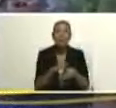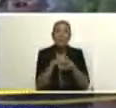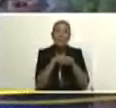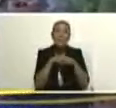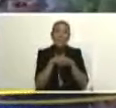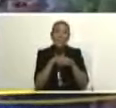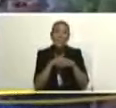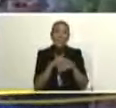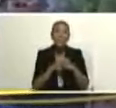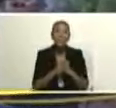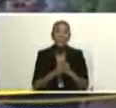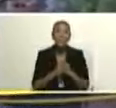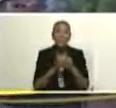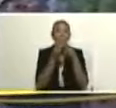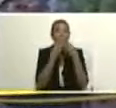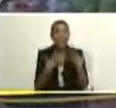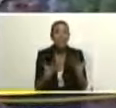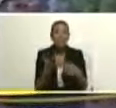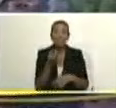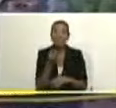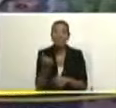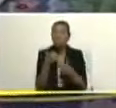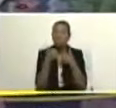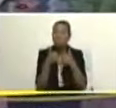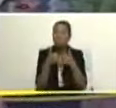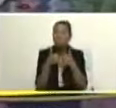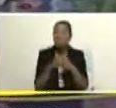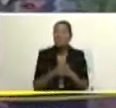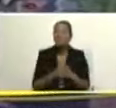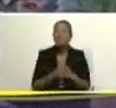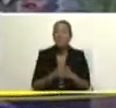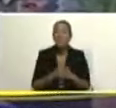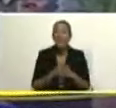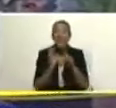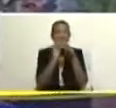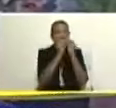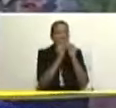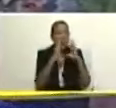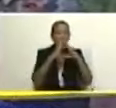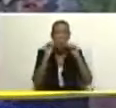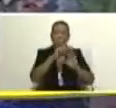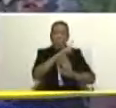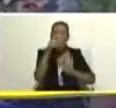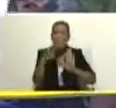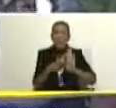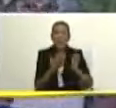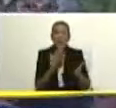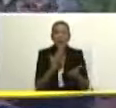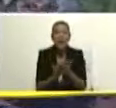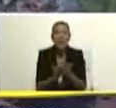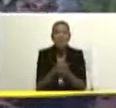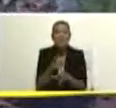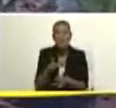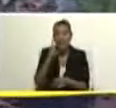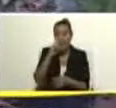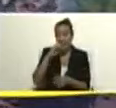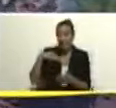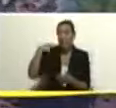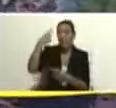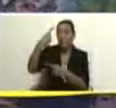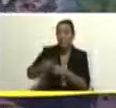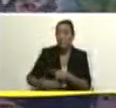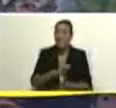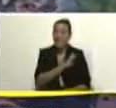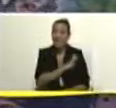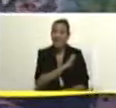lo pusieron chévere. Exacto. O sea, repararon todo y gracias a ello, el año que viene, en